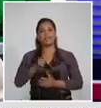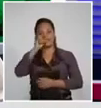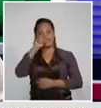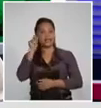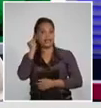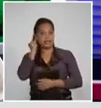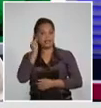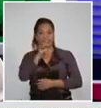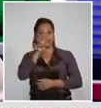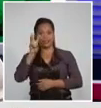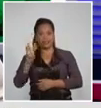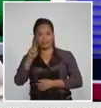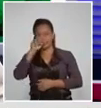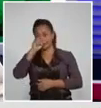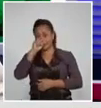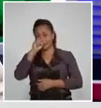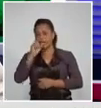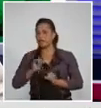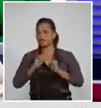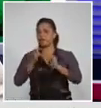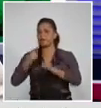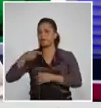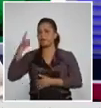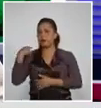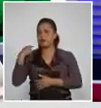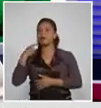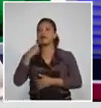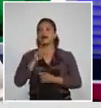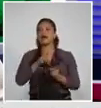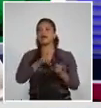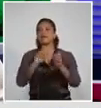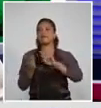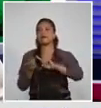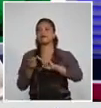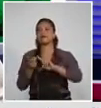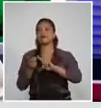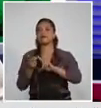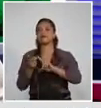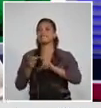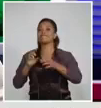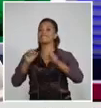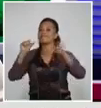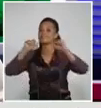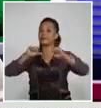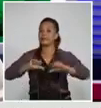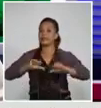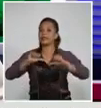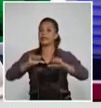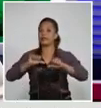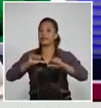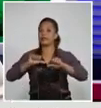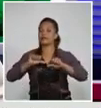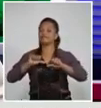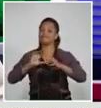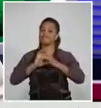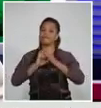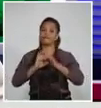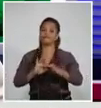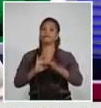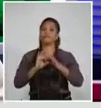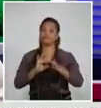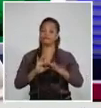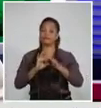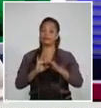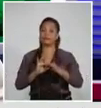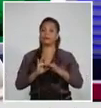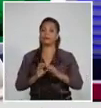habíamos informado ayer pasa al estado de crítica al agravarse alguna de las